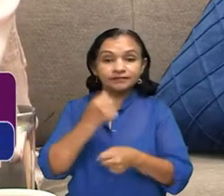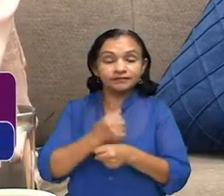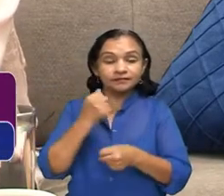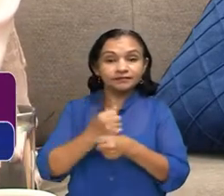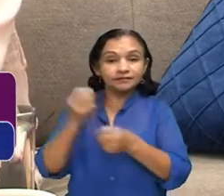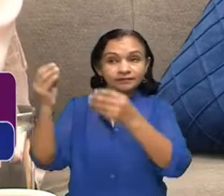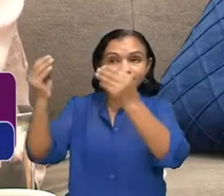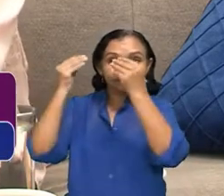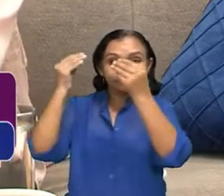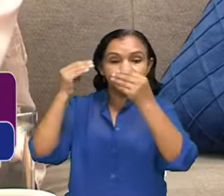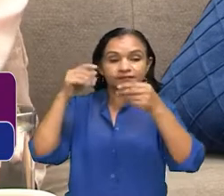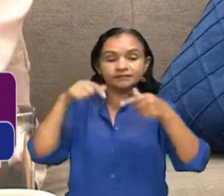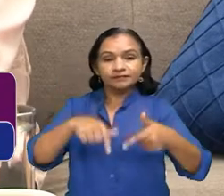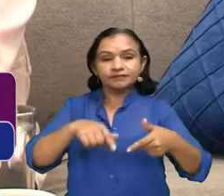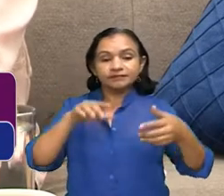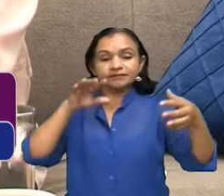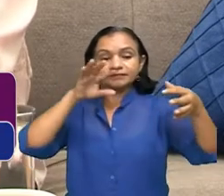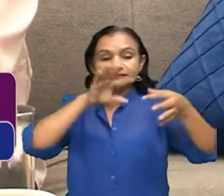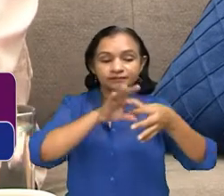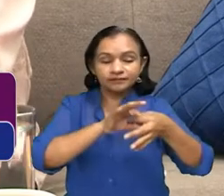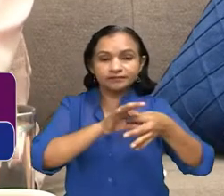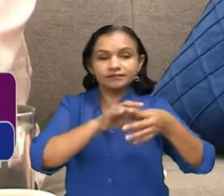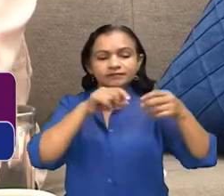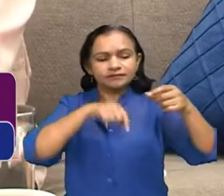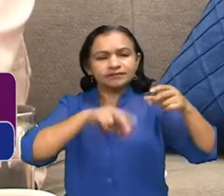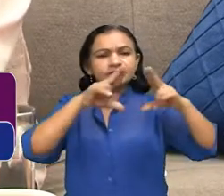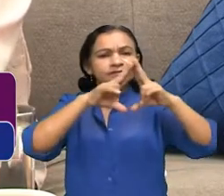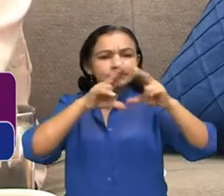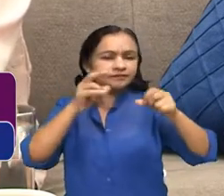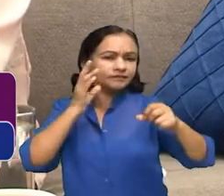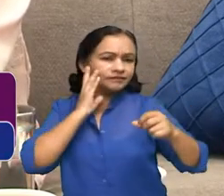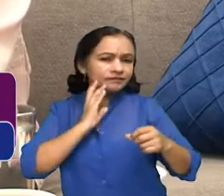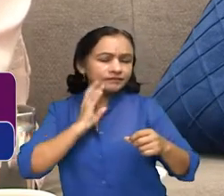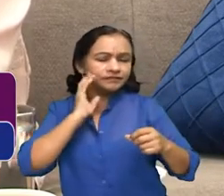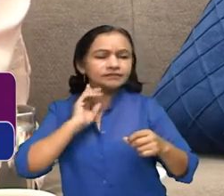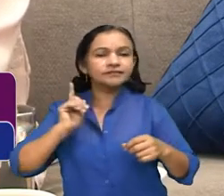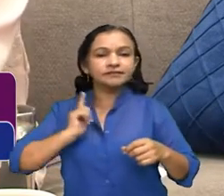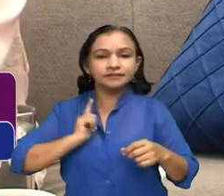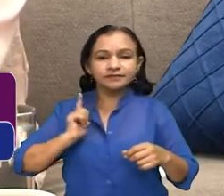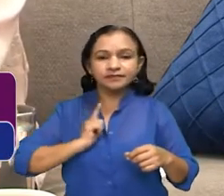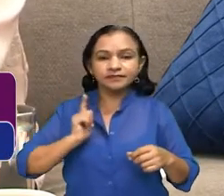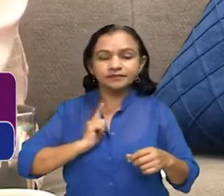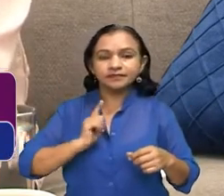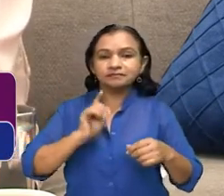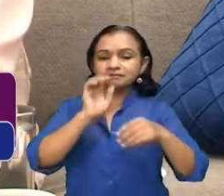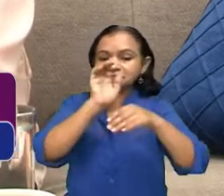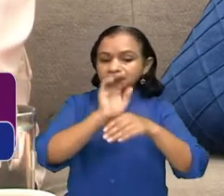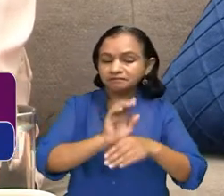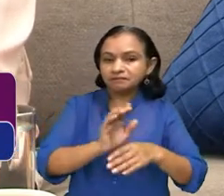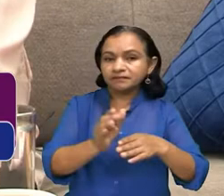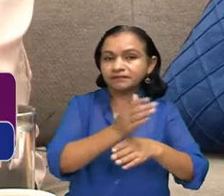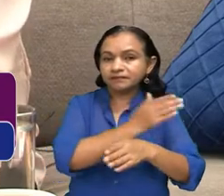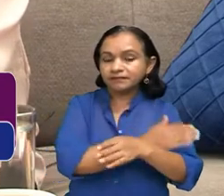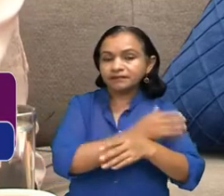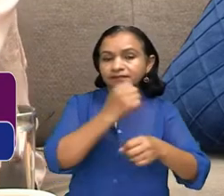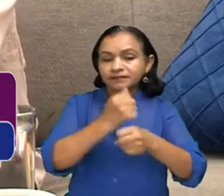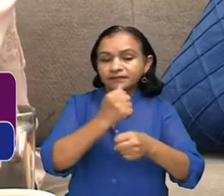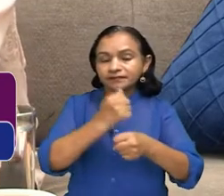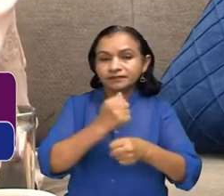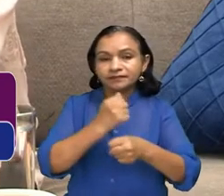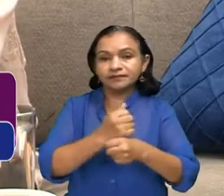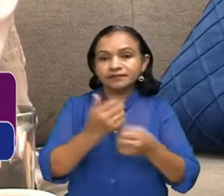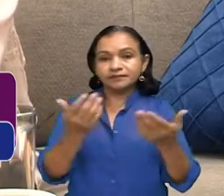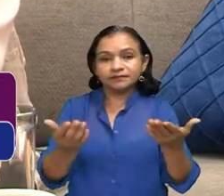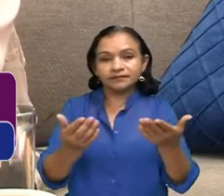se combinaron con lo que ya teníamos de manera tradicional, que ya habíamos venido haciendo